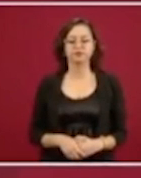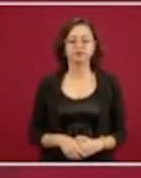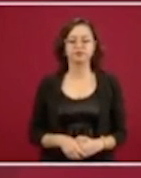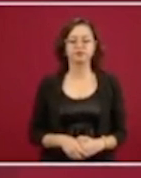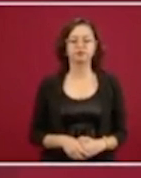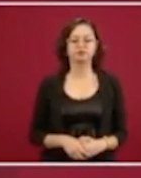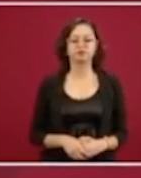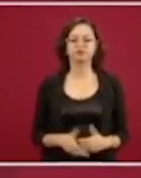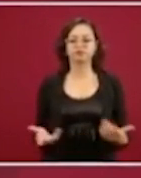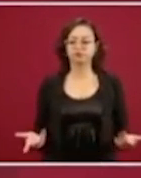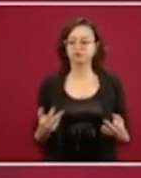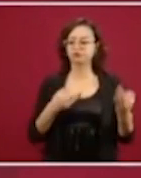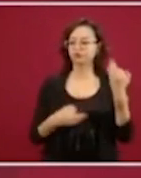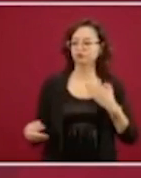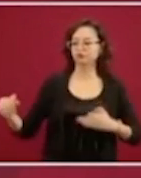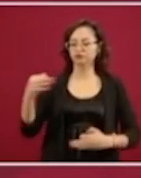que nos estamos cuidando,